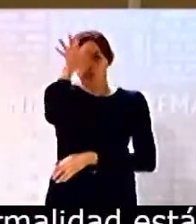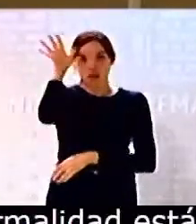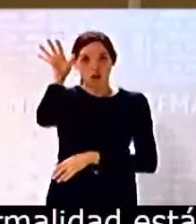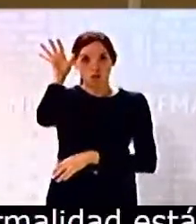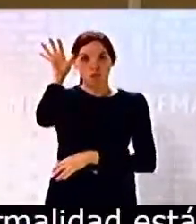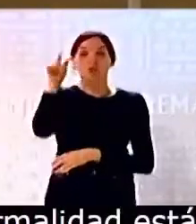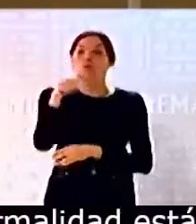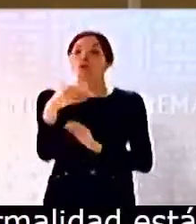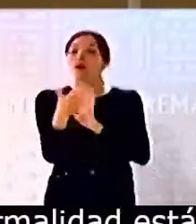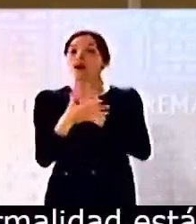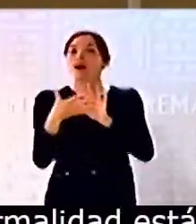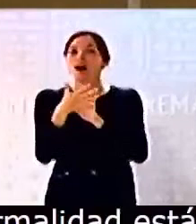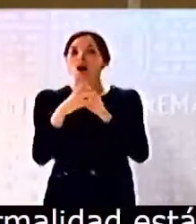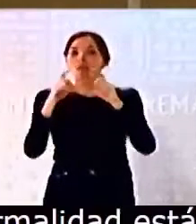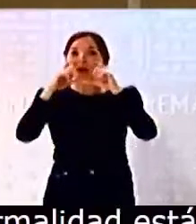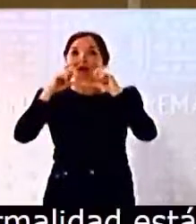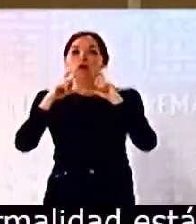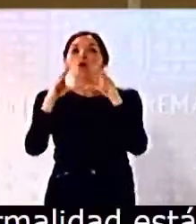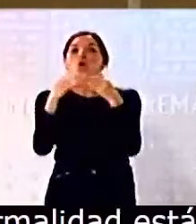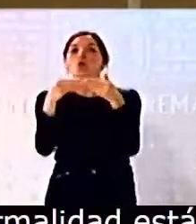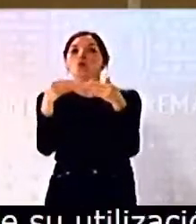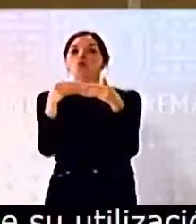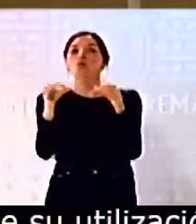Entonces se habla de su utilización en la playa.